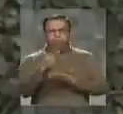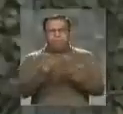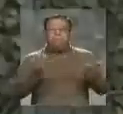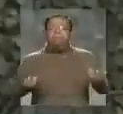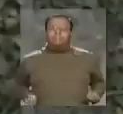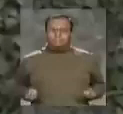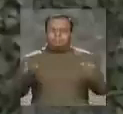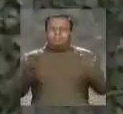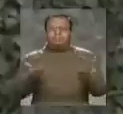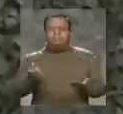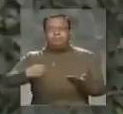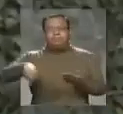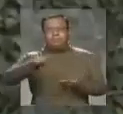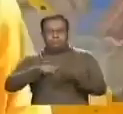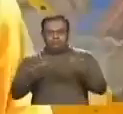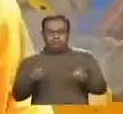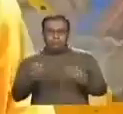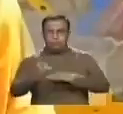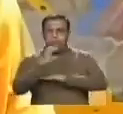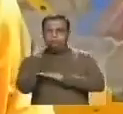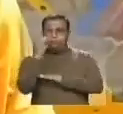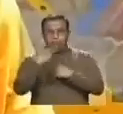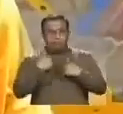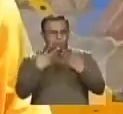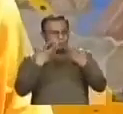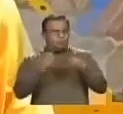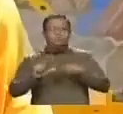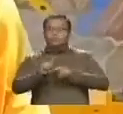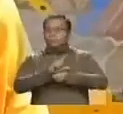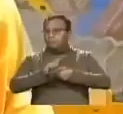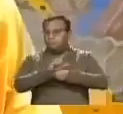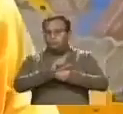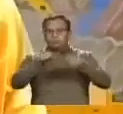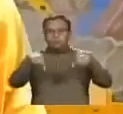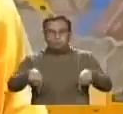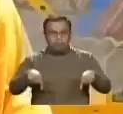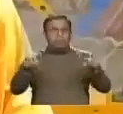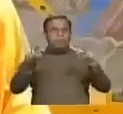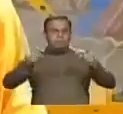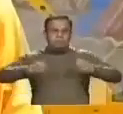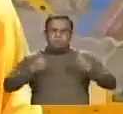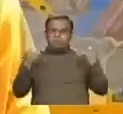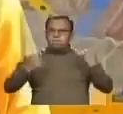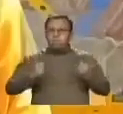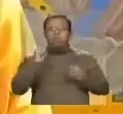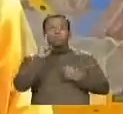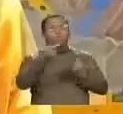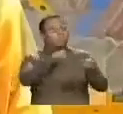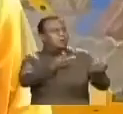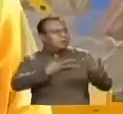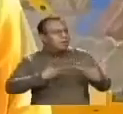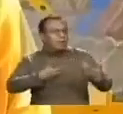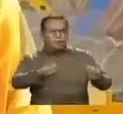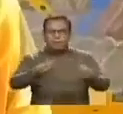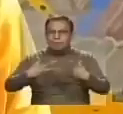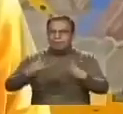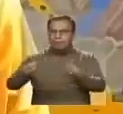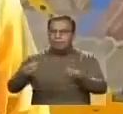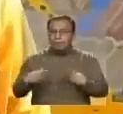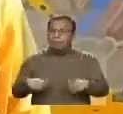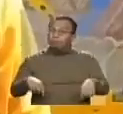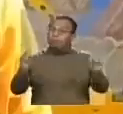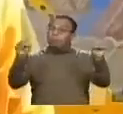podemos aportarle al país. Yo quiero mucho esta localidad y quiero la ciudad de Bogotá por todo lo que me ha dado, por todo lo que me